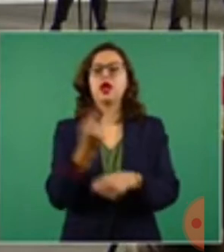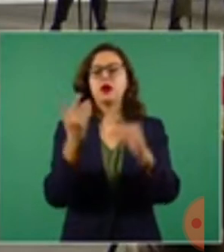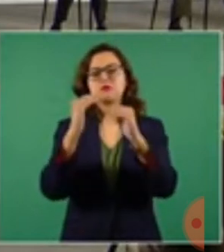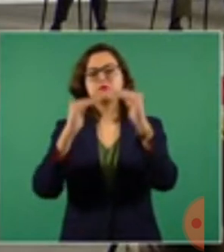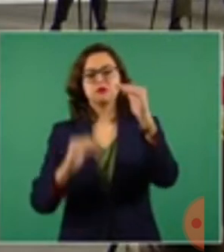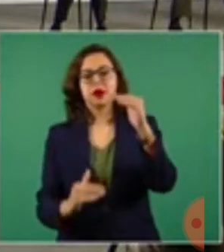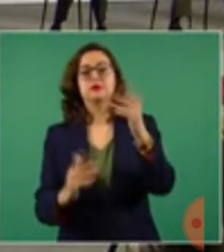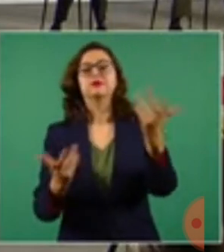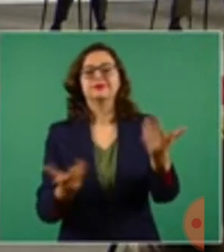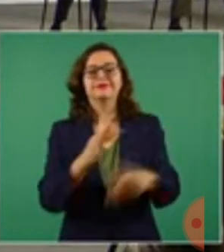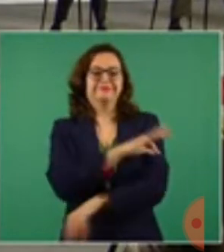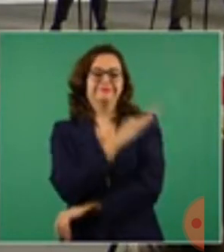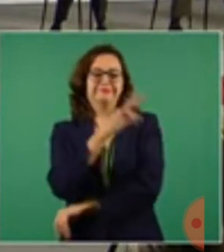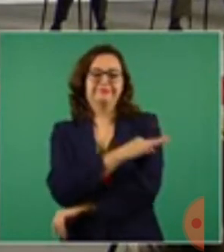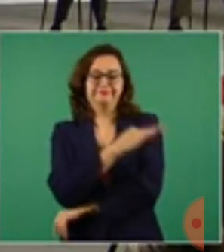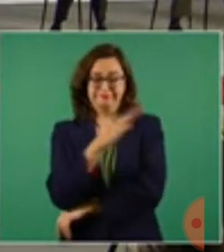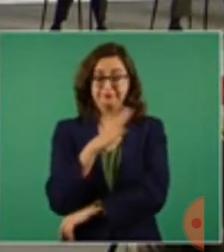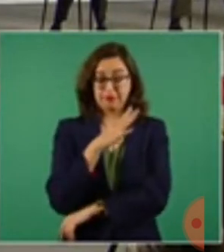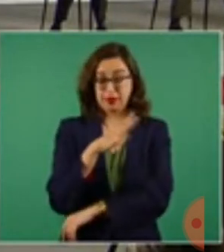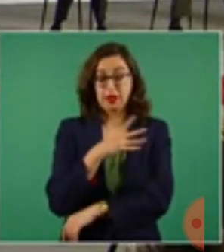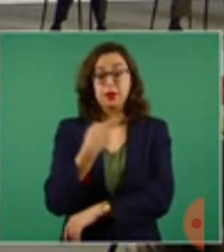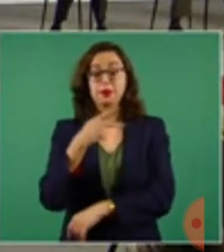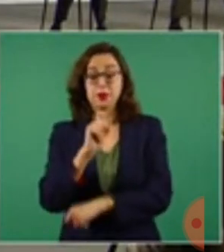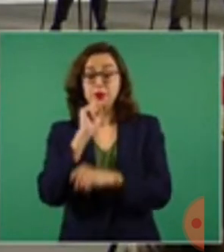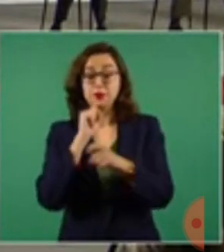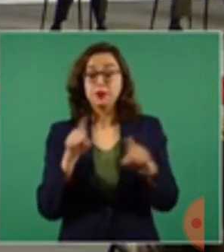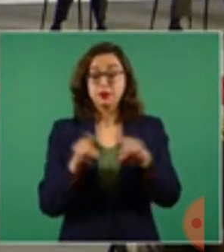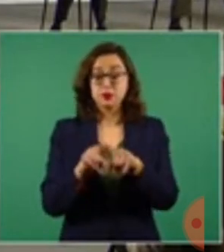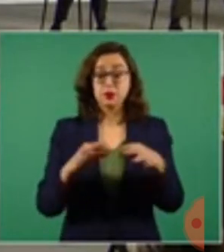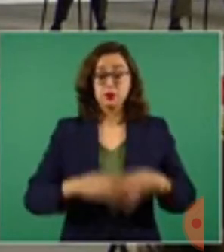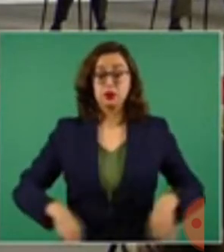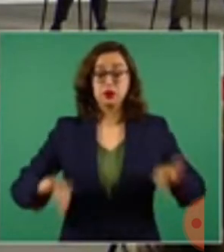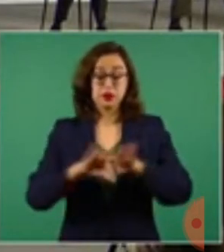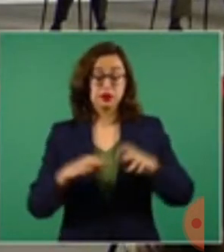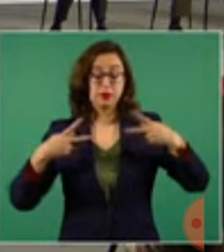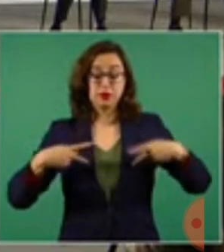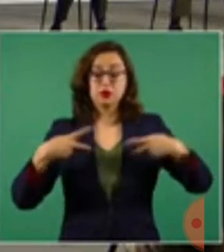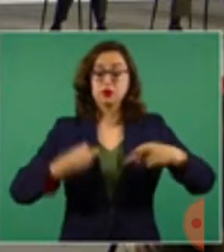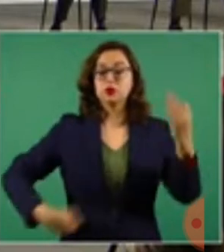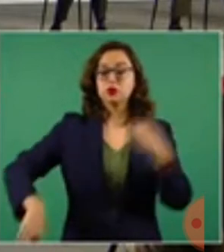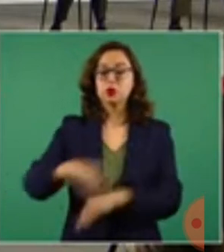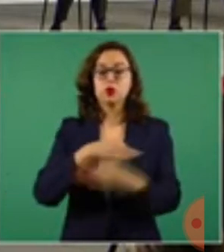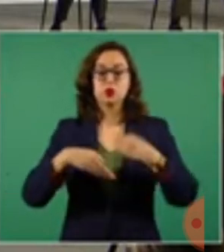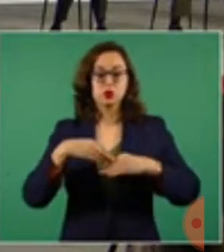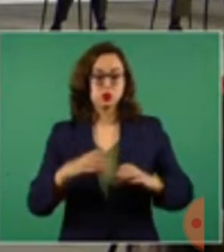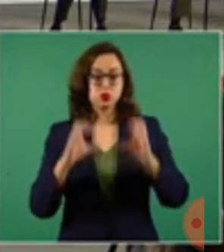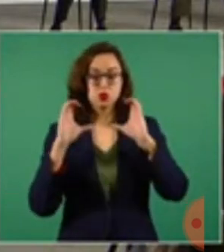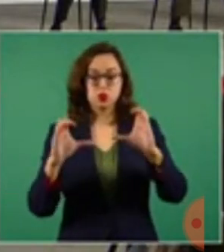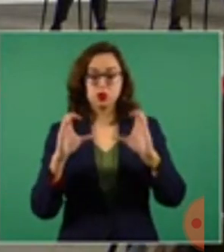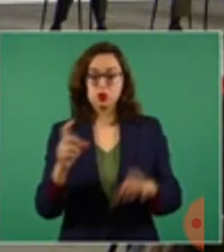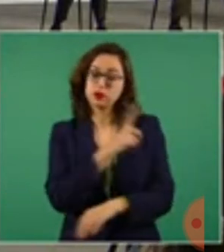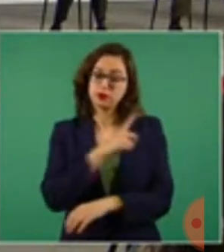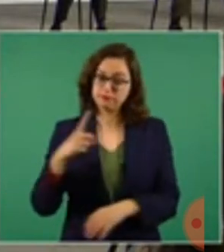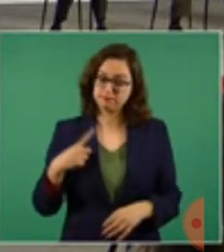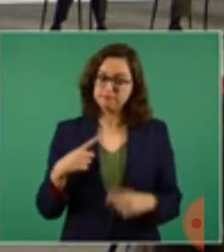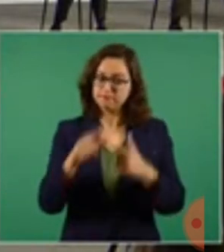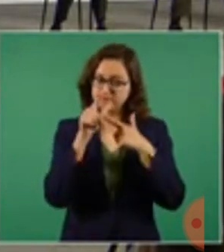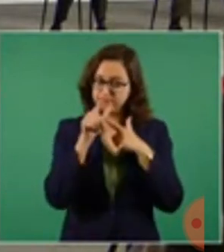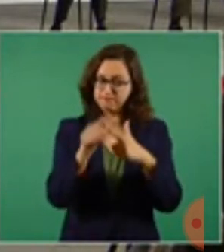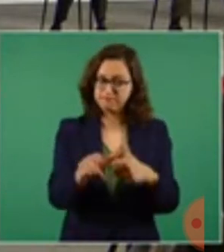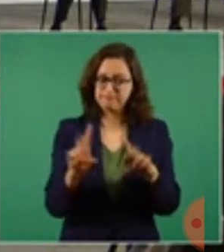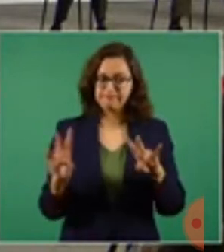esto, pero recordamos la importancia de que las personas también se sigan cuidando. Respecto a reconversión